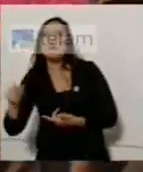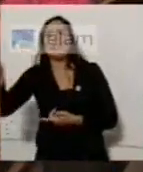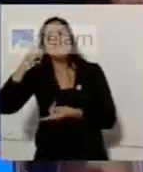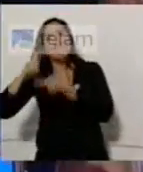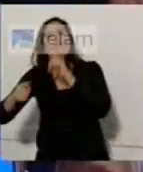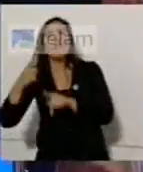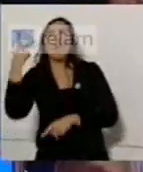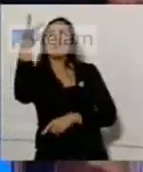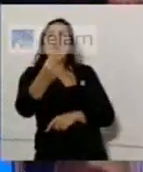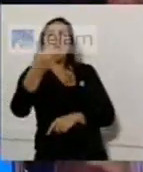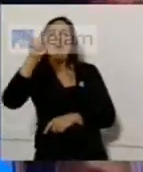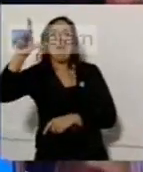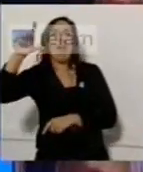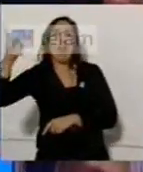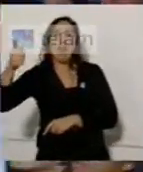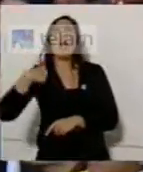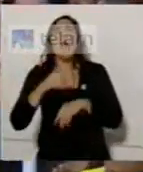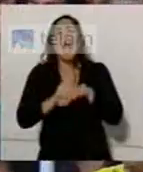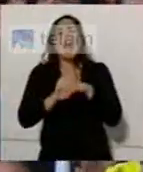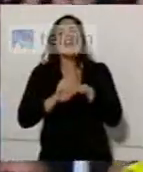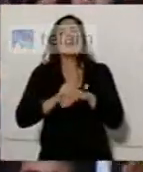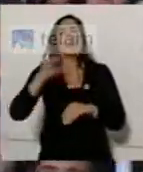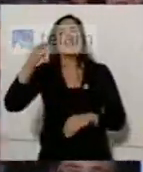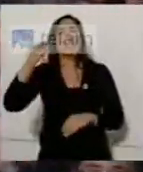querido compañero y amigo Hugo Chávez,